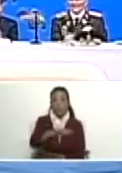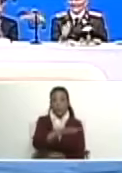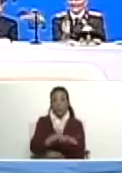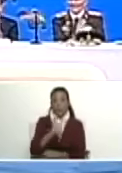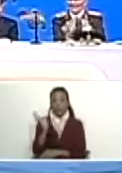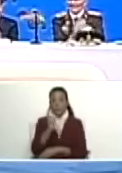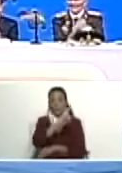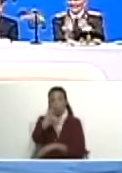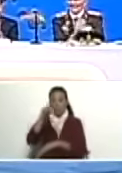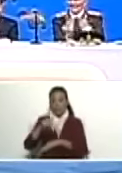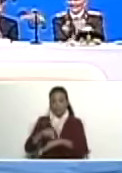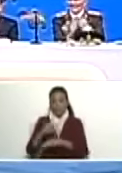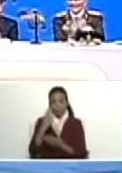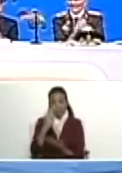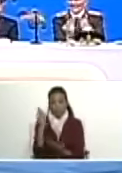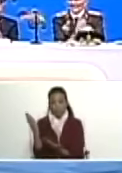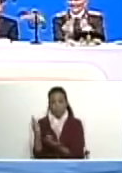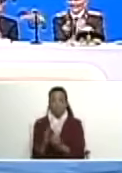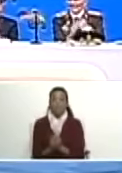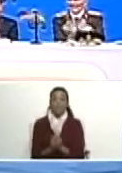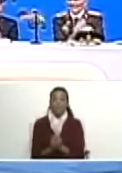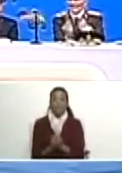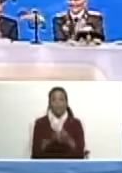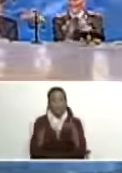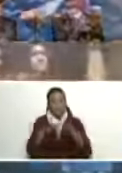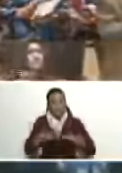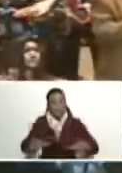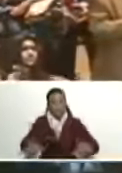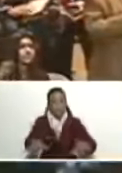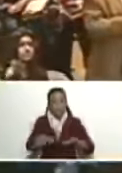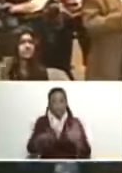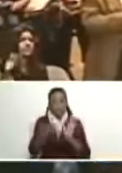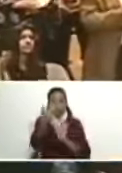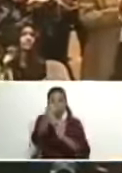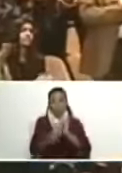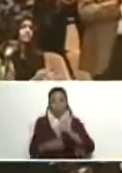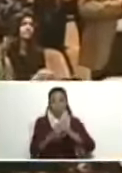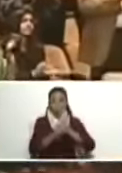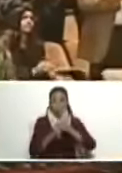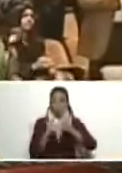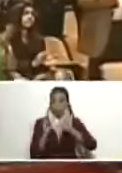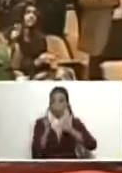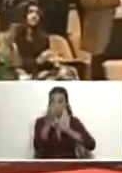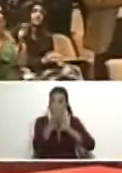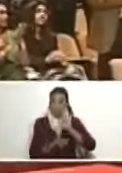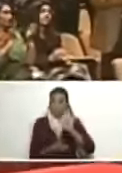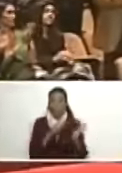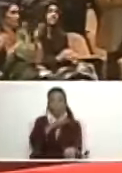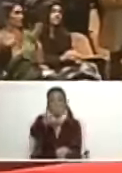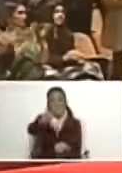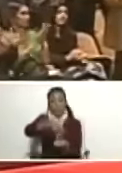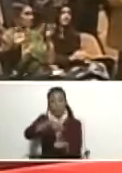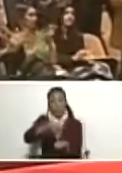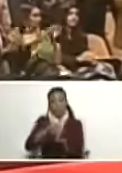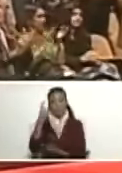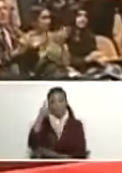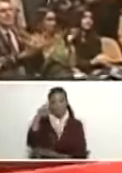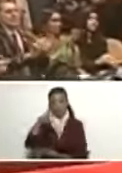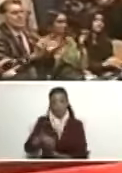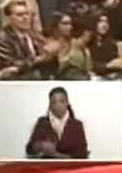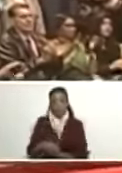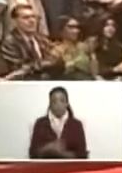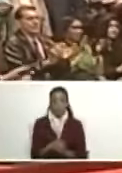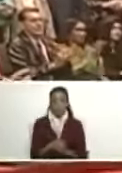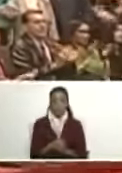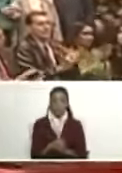de la Asamblea Nacional en pleno de la República Bolivariana de Venezuela, presentes.